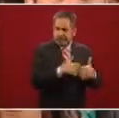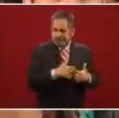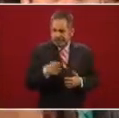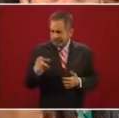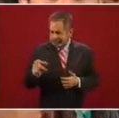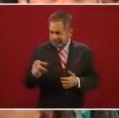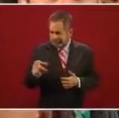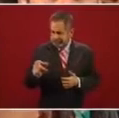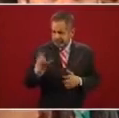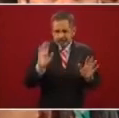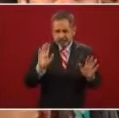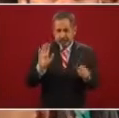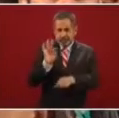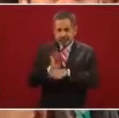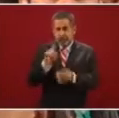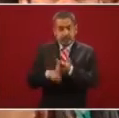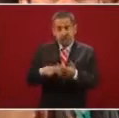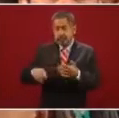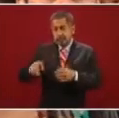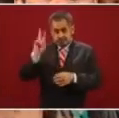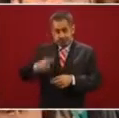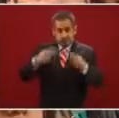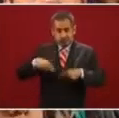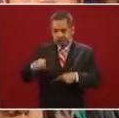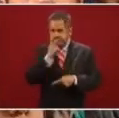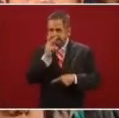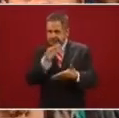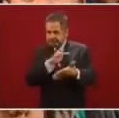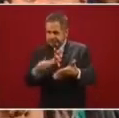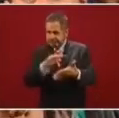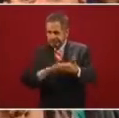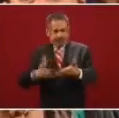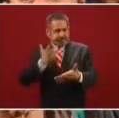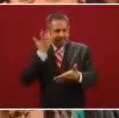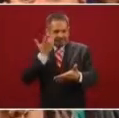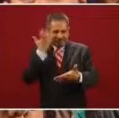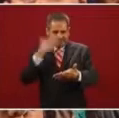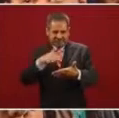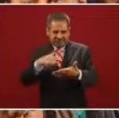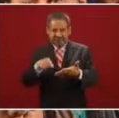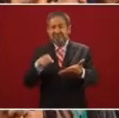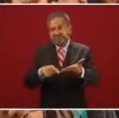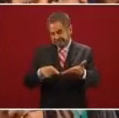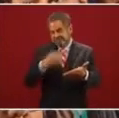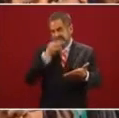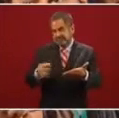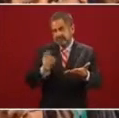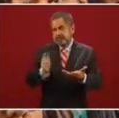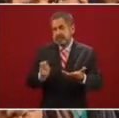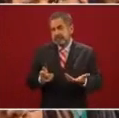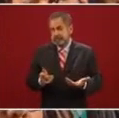y no en favor contrario. Y la redacción incluso al final así lo hacen saber, es